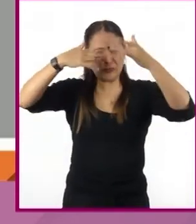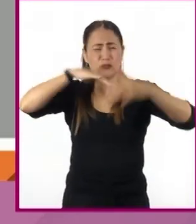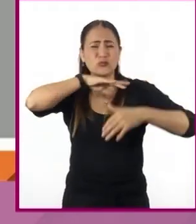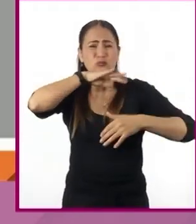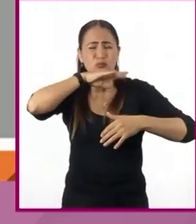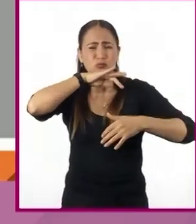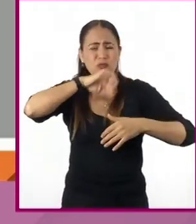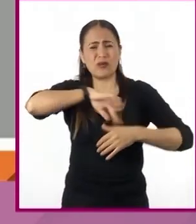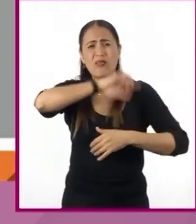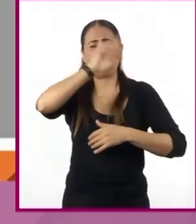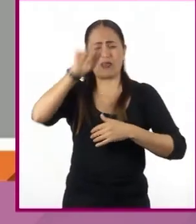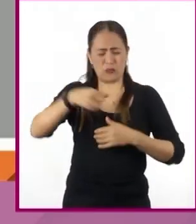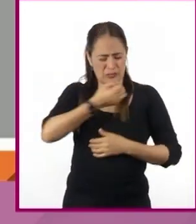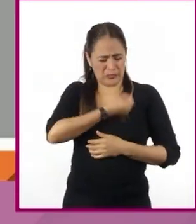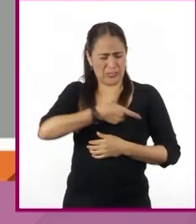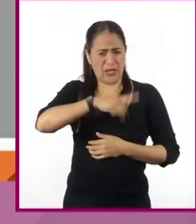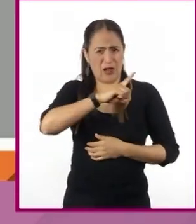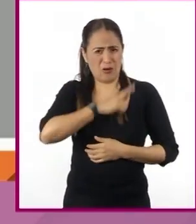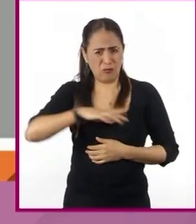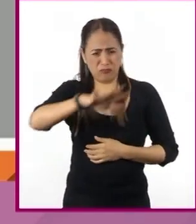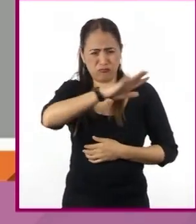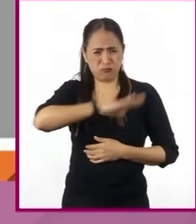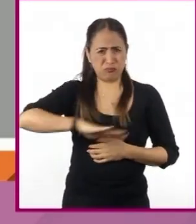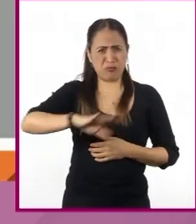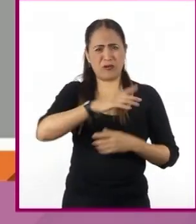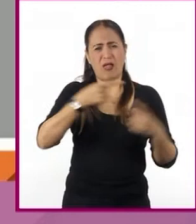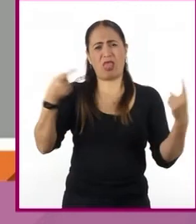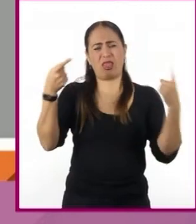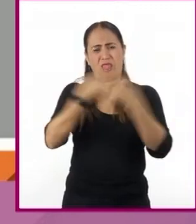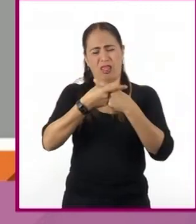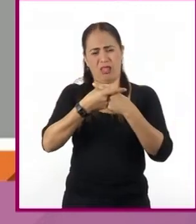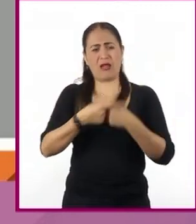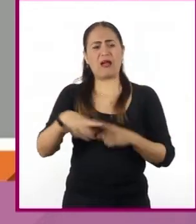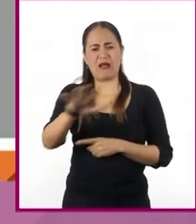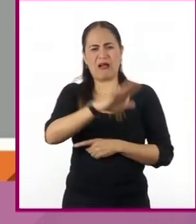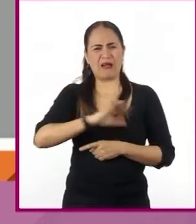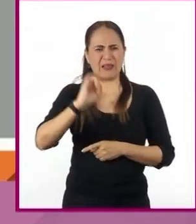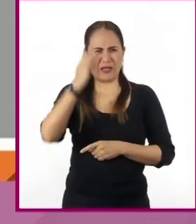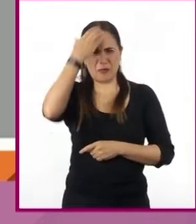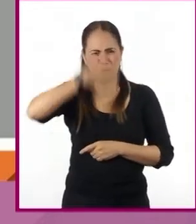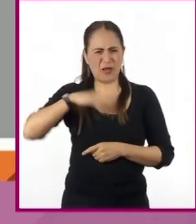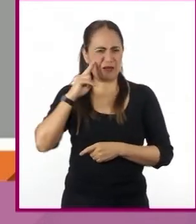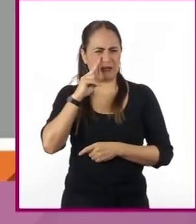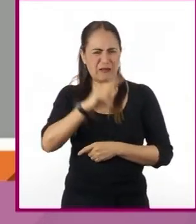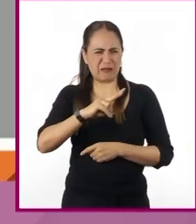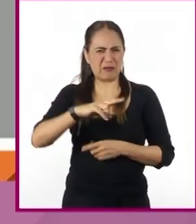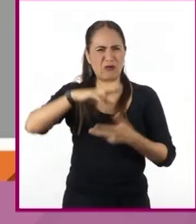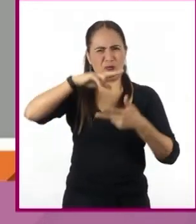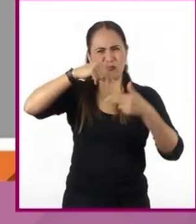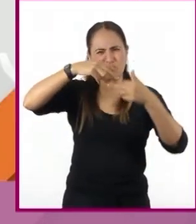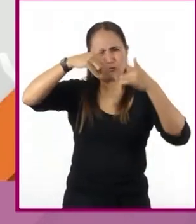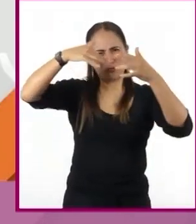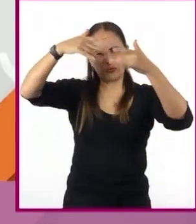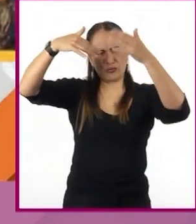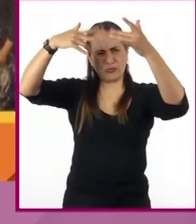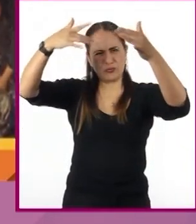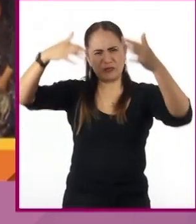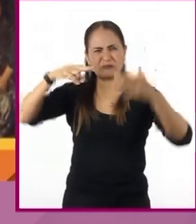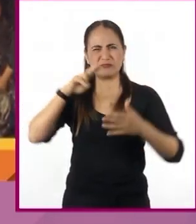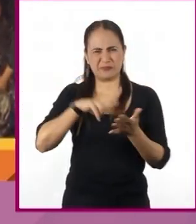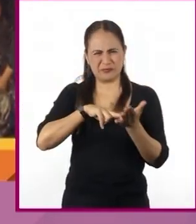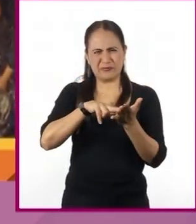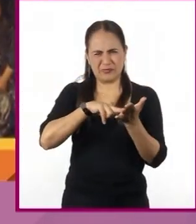salud. Y en la imagen está un paisaje urbano lleno de chimeneas de las que está saliendo humo.